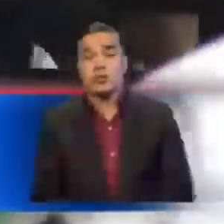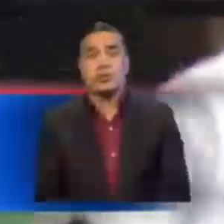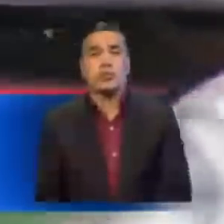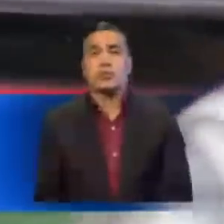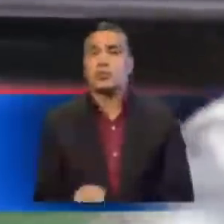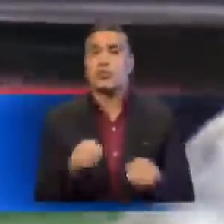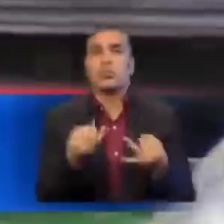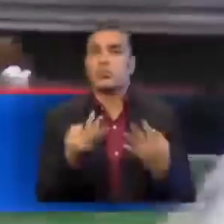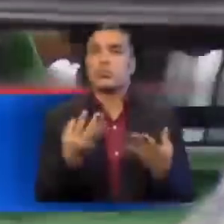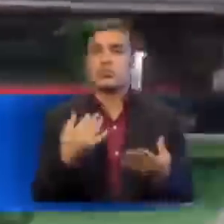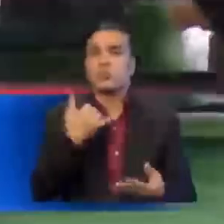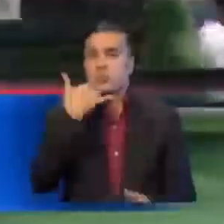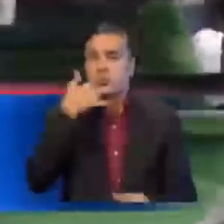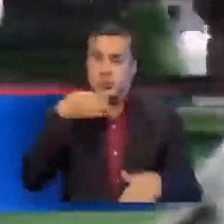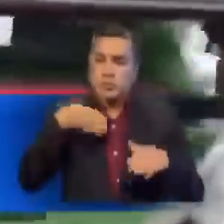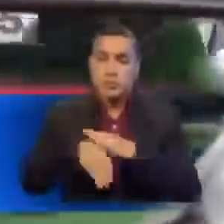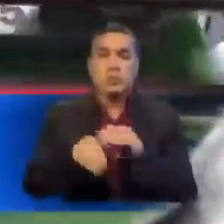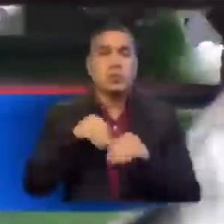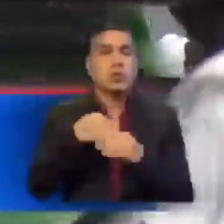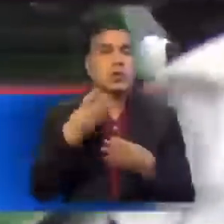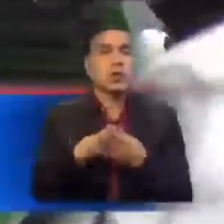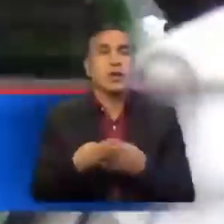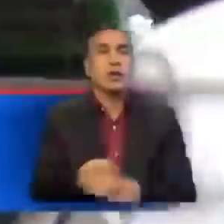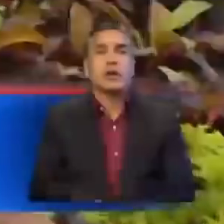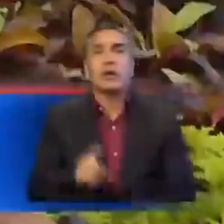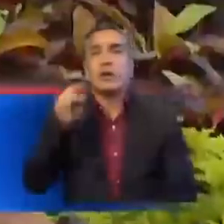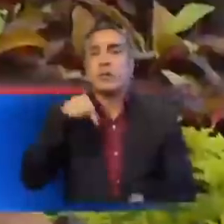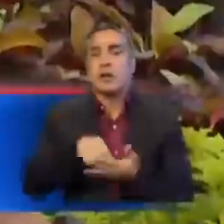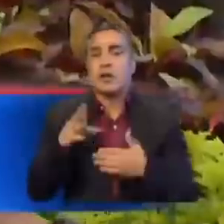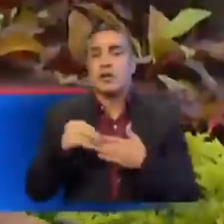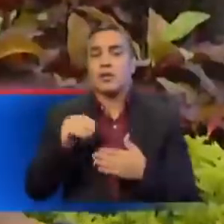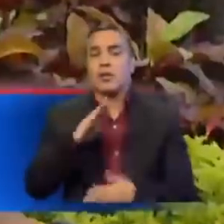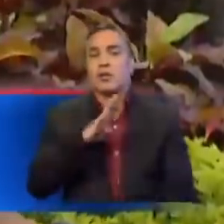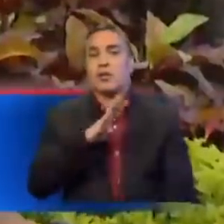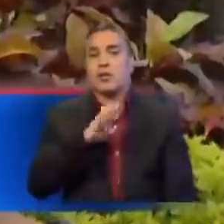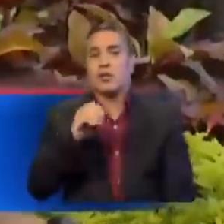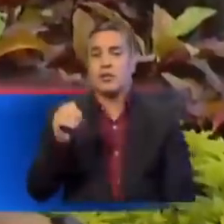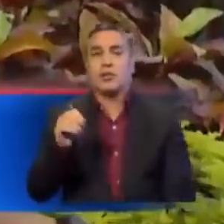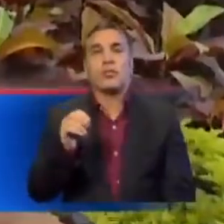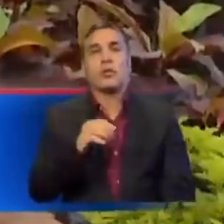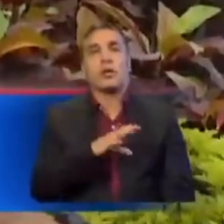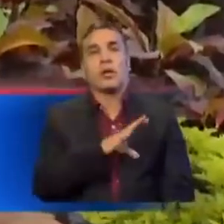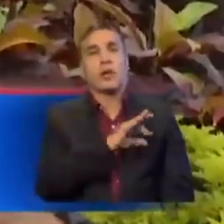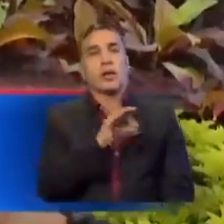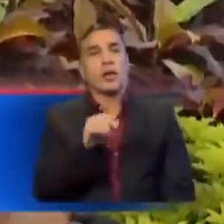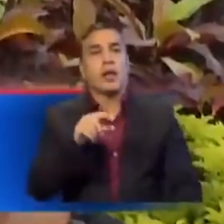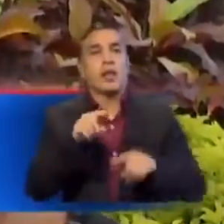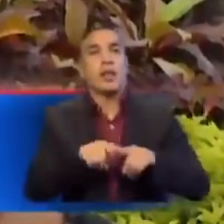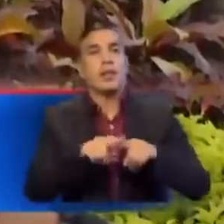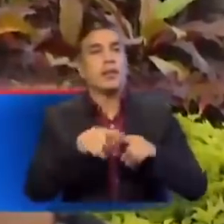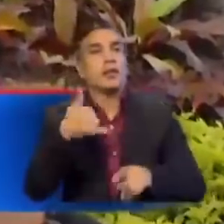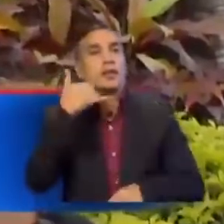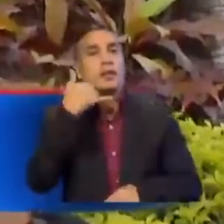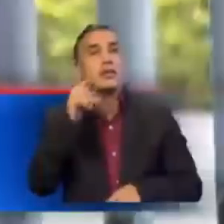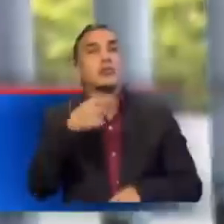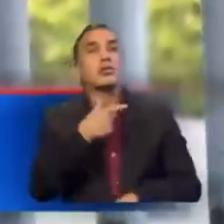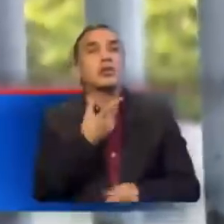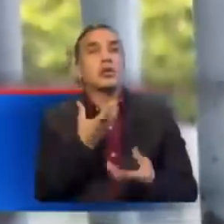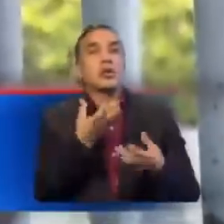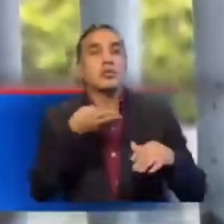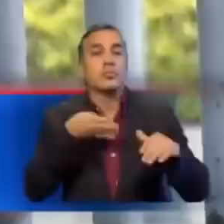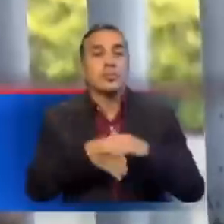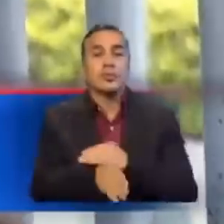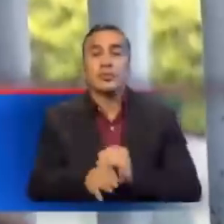¿Cuánto vale ingresar un teléfono celular a la cárcel? $1,000, 400 y 500, según el teléfono que se vaya a